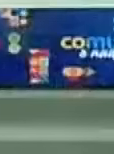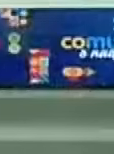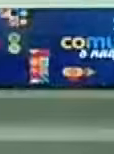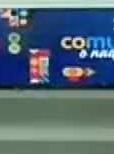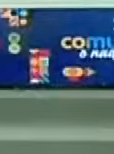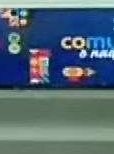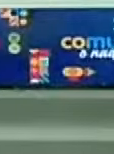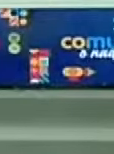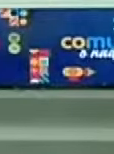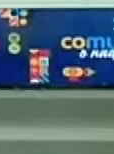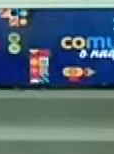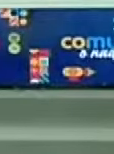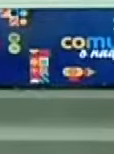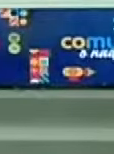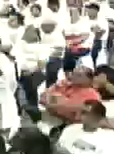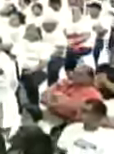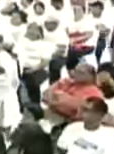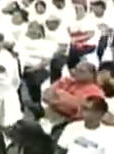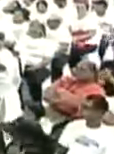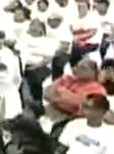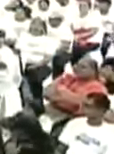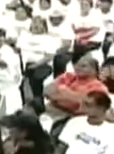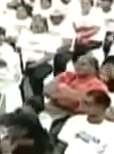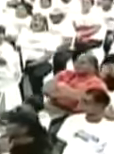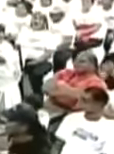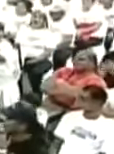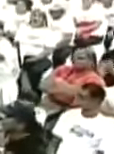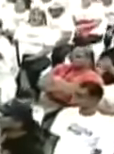¿Y esto es gracias a quién?